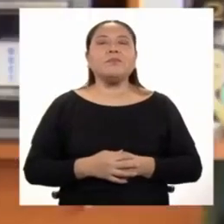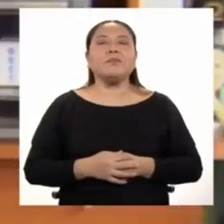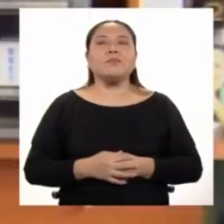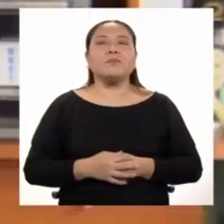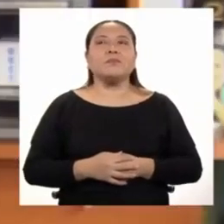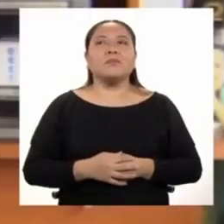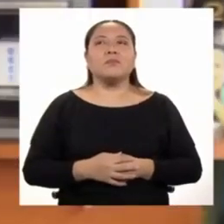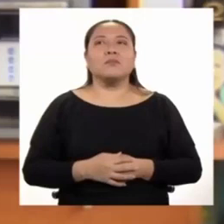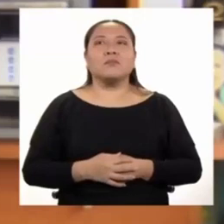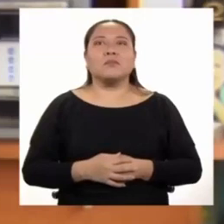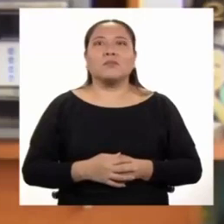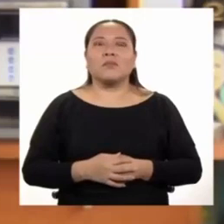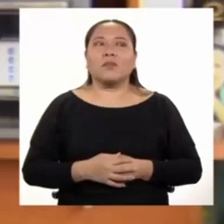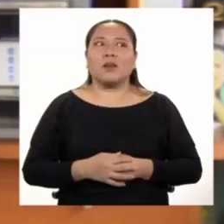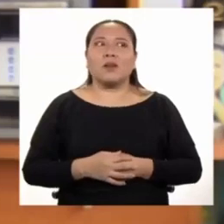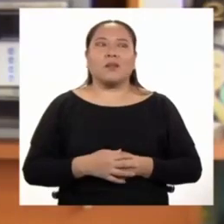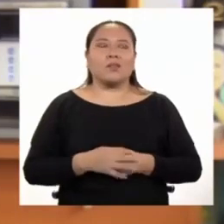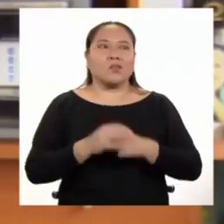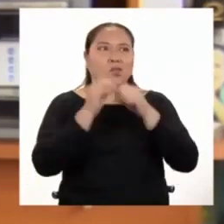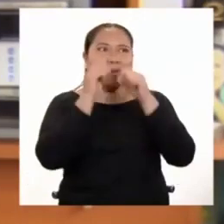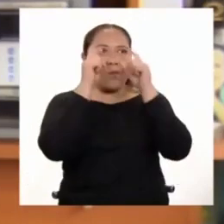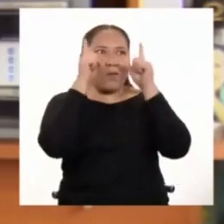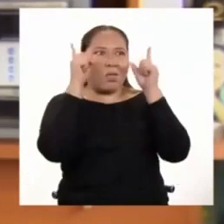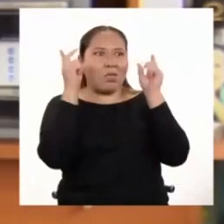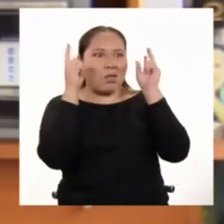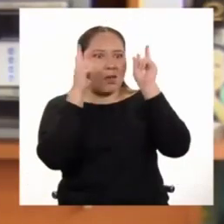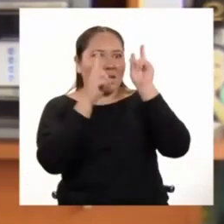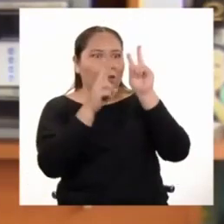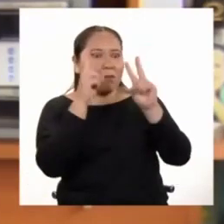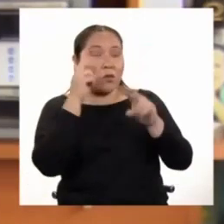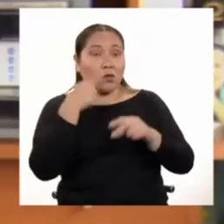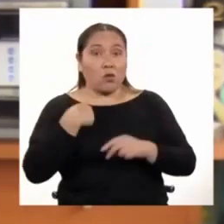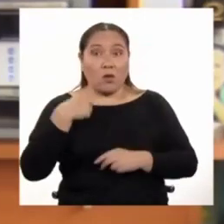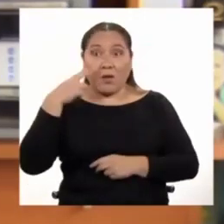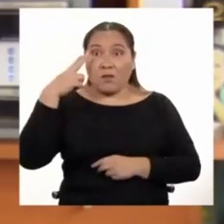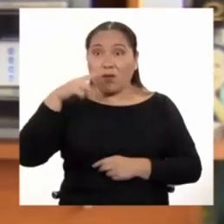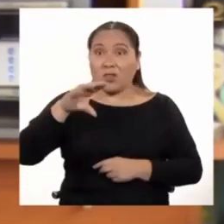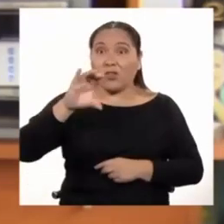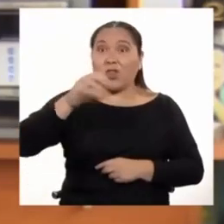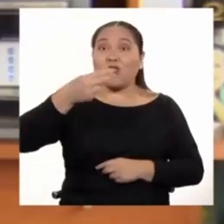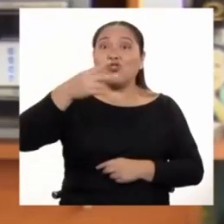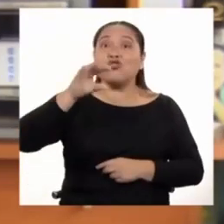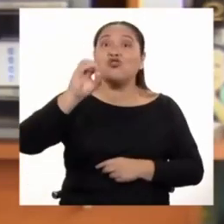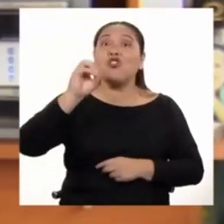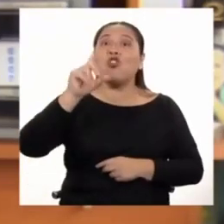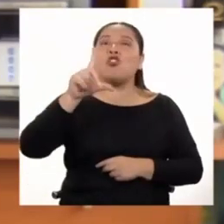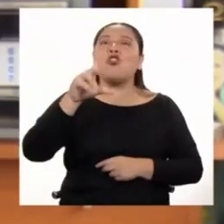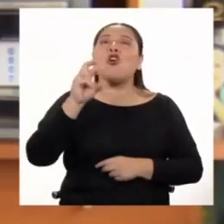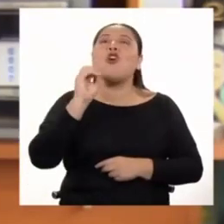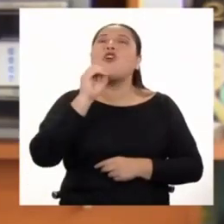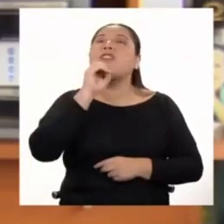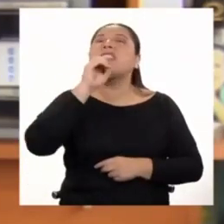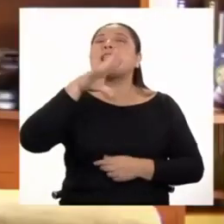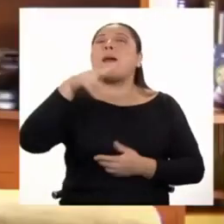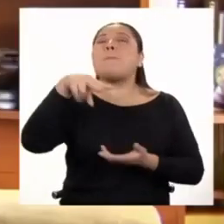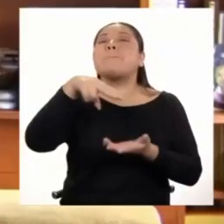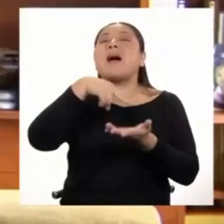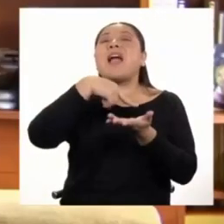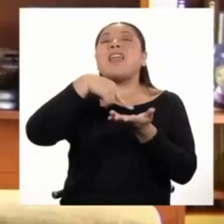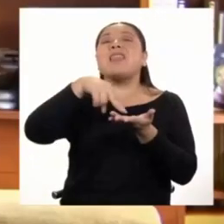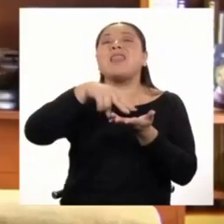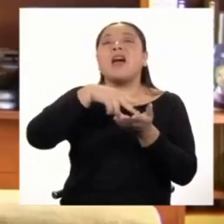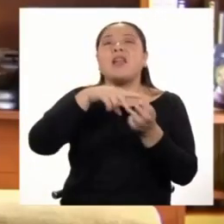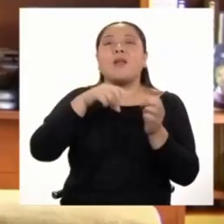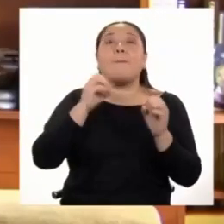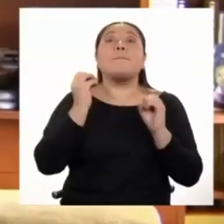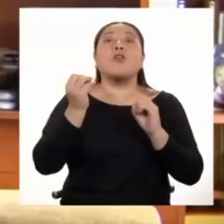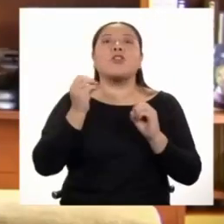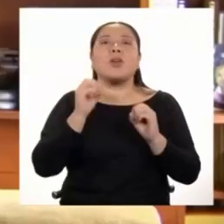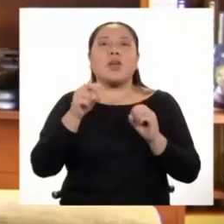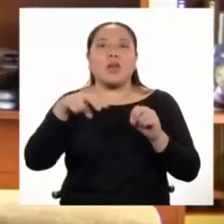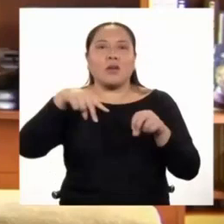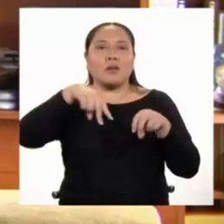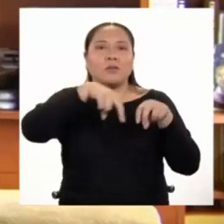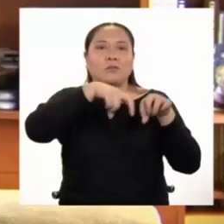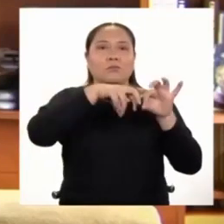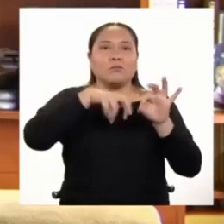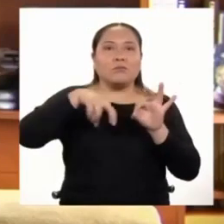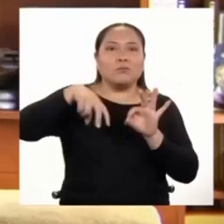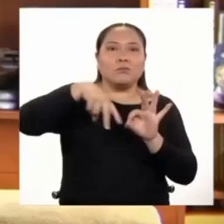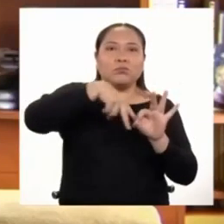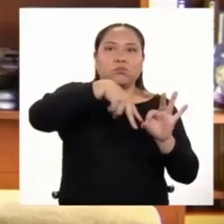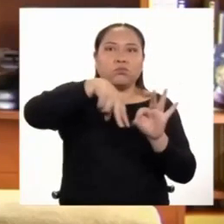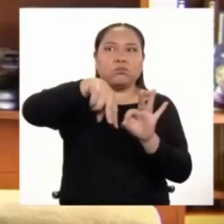Era un espectáculo verlo. Yo lo he visto al Cholo bailar y lo he sufrido al Cholo, ¿no? Bailarlo a